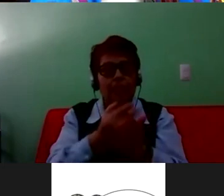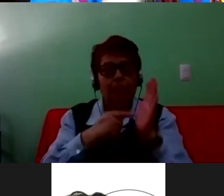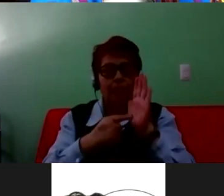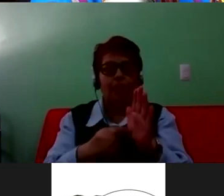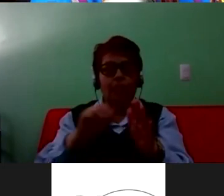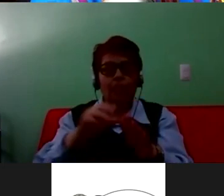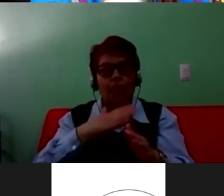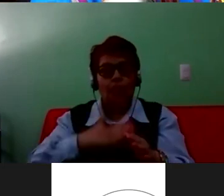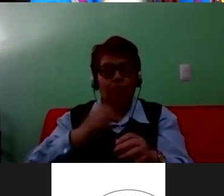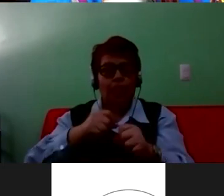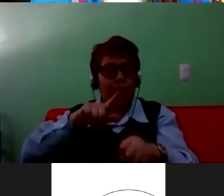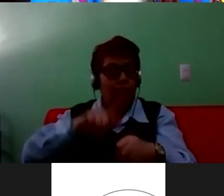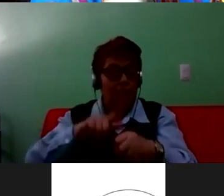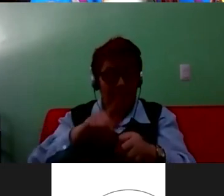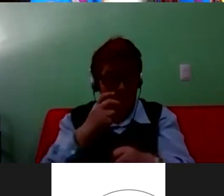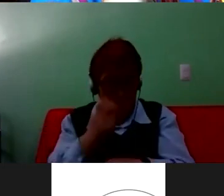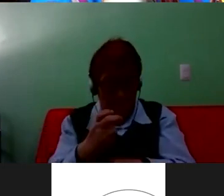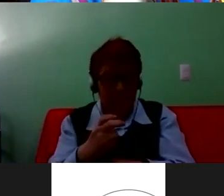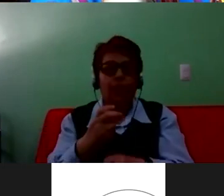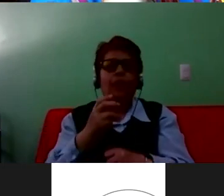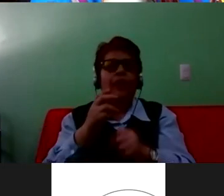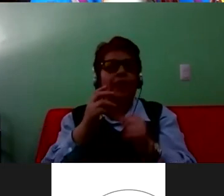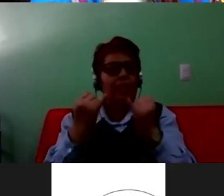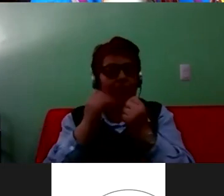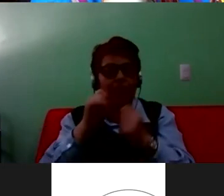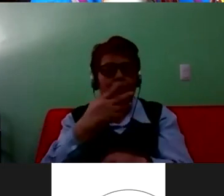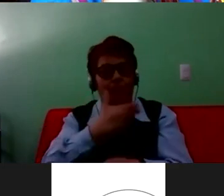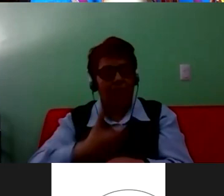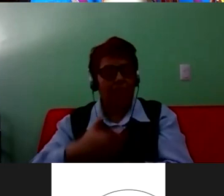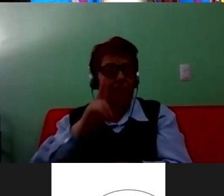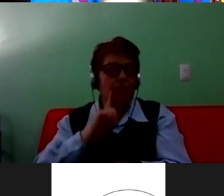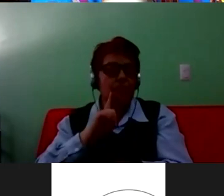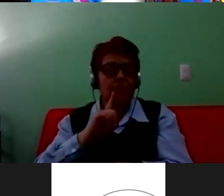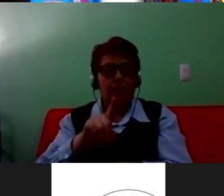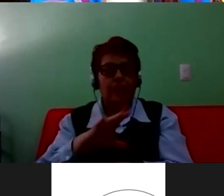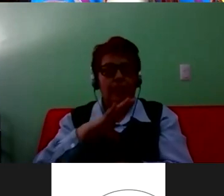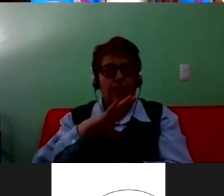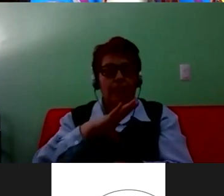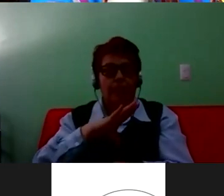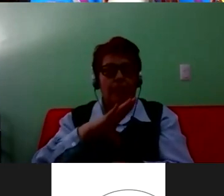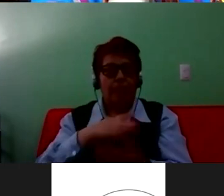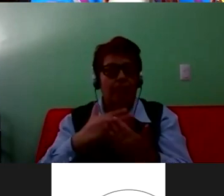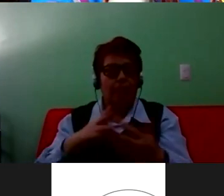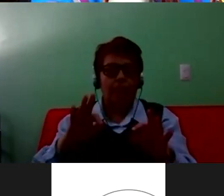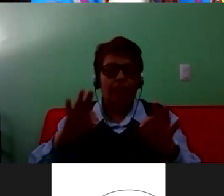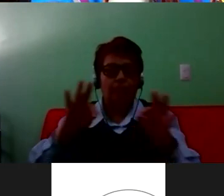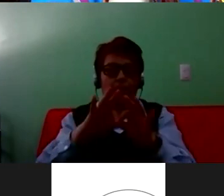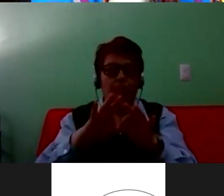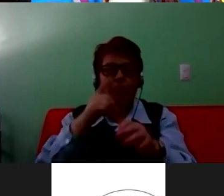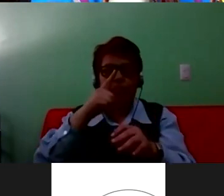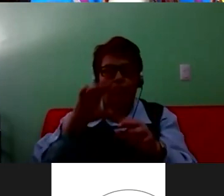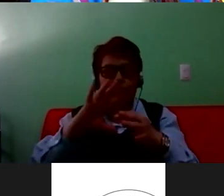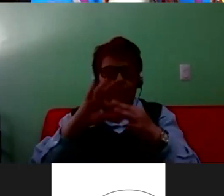acto de justicia social, sino también, como lo comenta la diputada presidenta, es un momento importante para